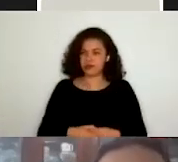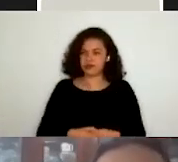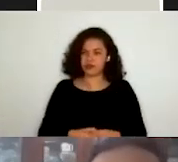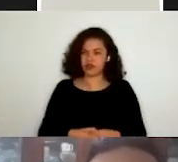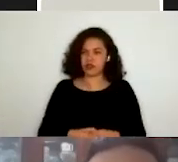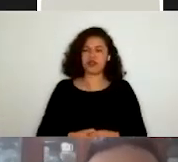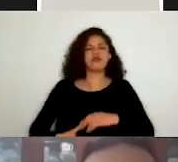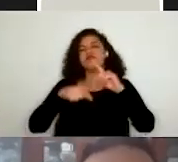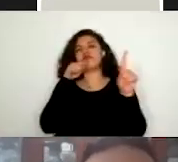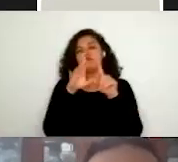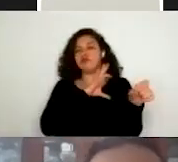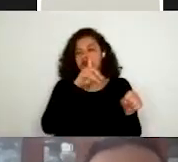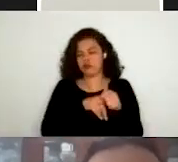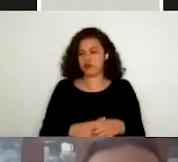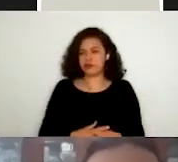Objetivos específicos.